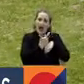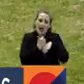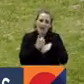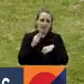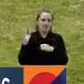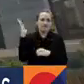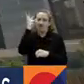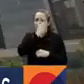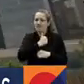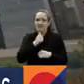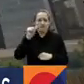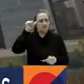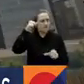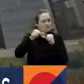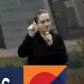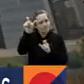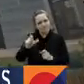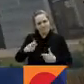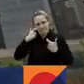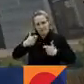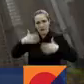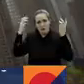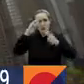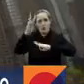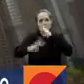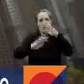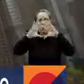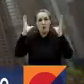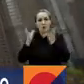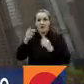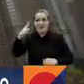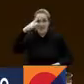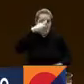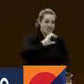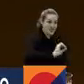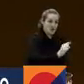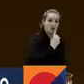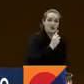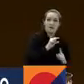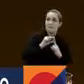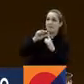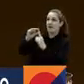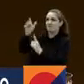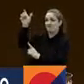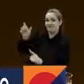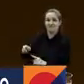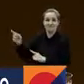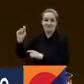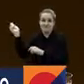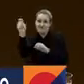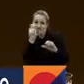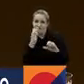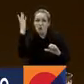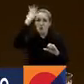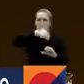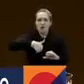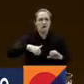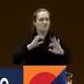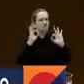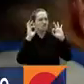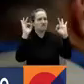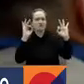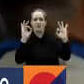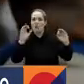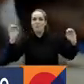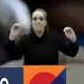como uno de los más reconocidos en el mundo. En palabras de su hijo Juan Carlos, sigue irradiando belleza, sensualidad y ese milagro